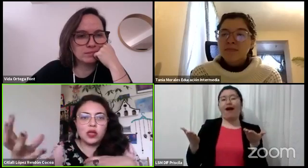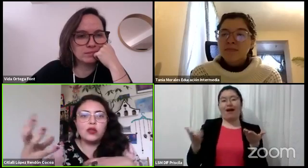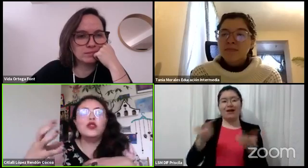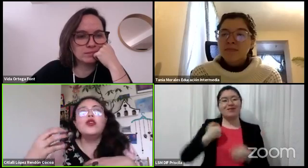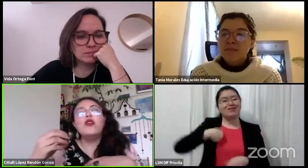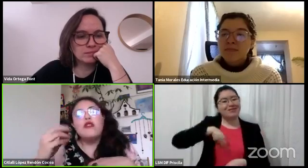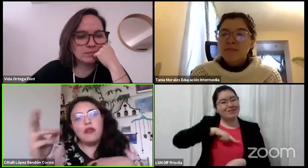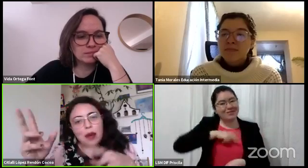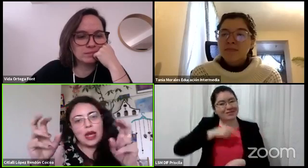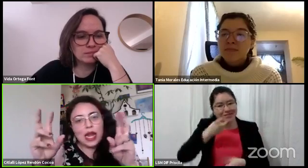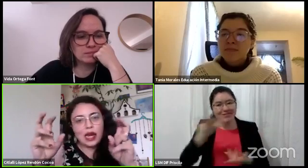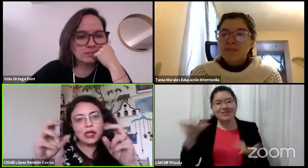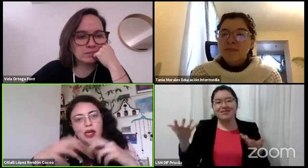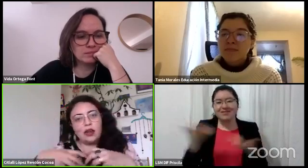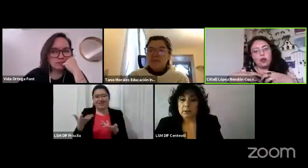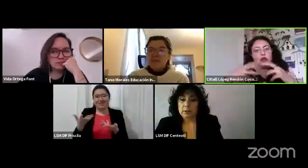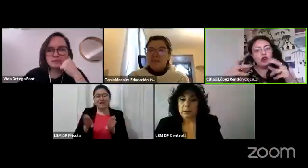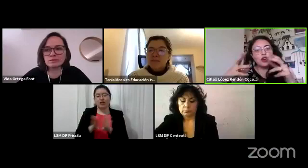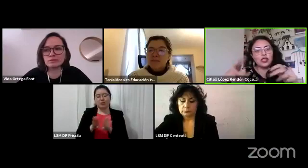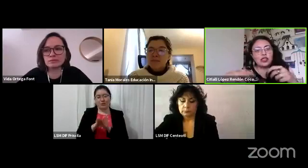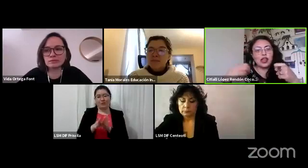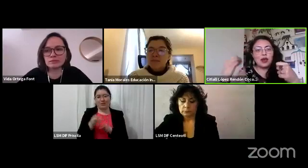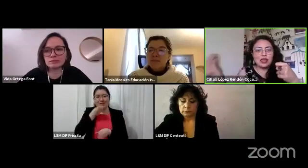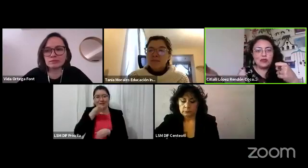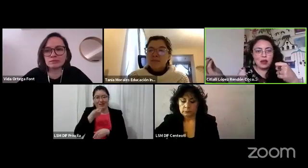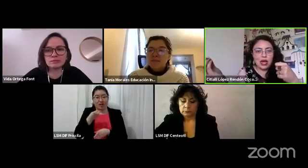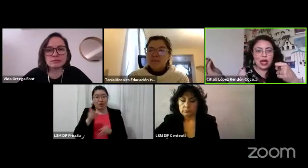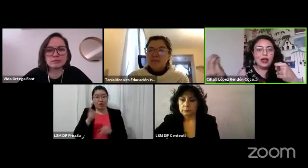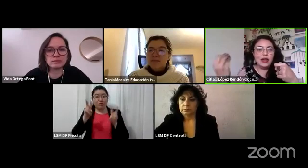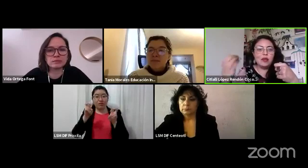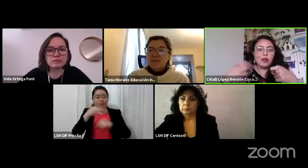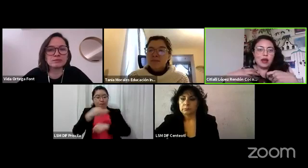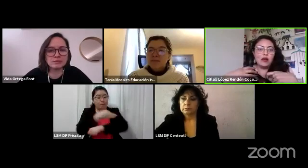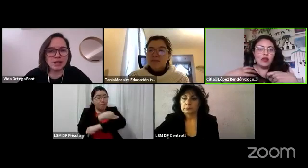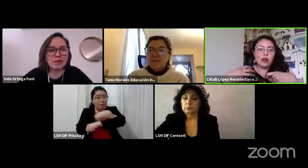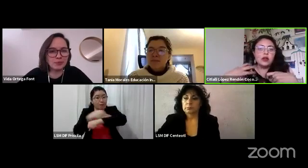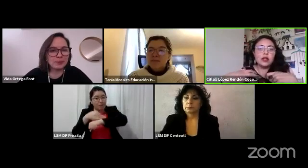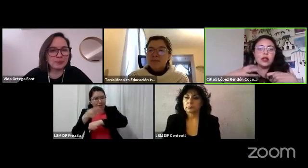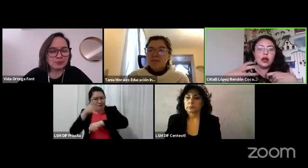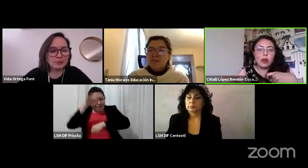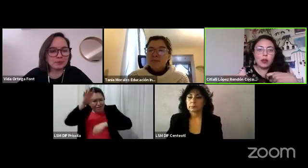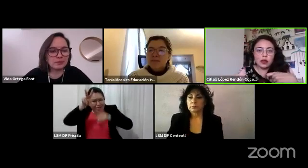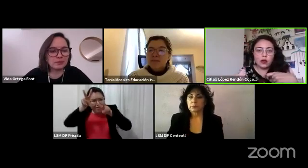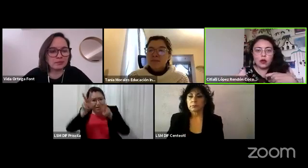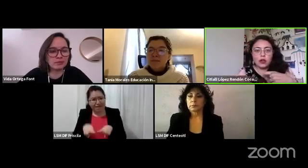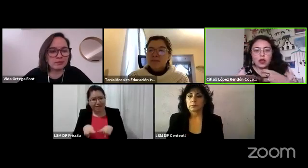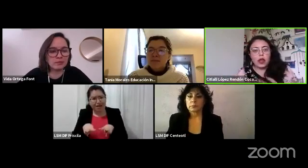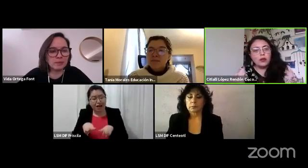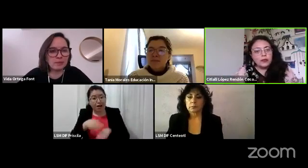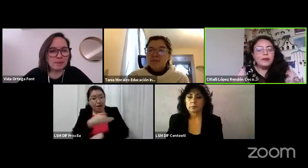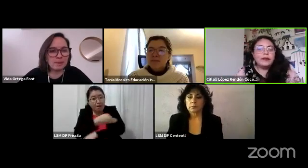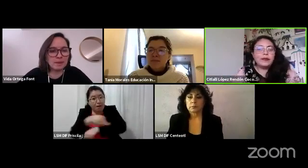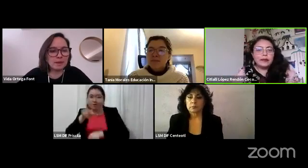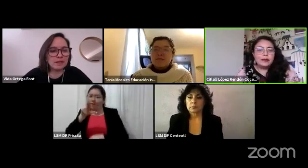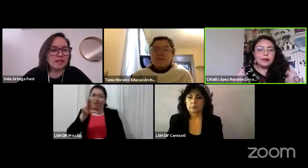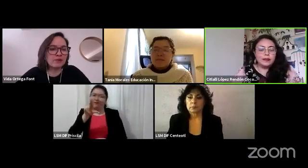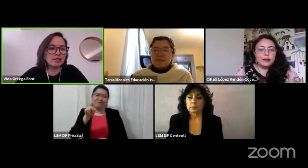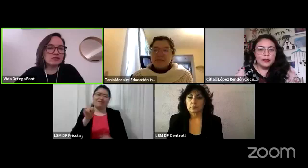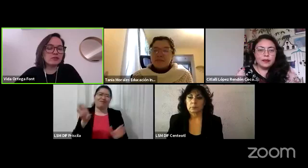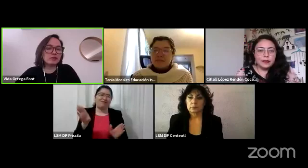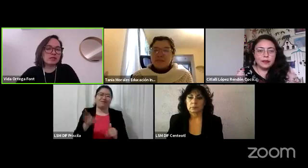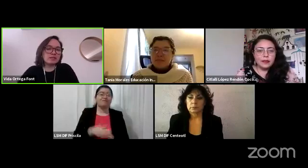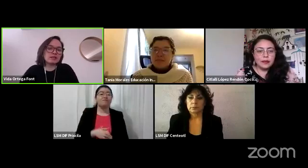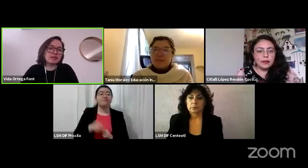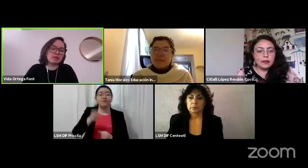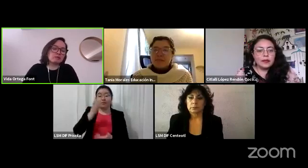estos espacios familiares, que como digo, no necesariamente es familia, pero de personas que comparten un cotidiano. Claro,